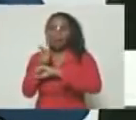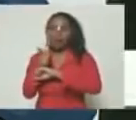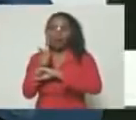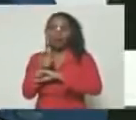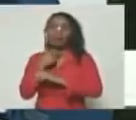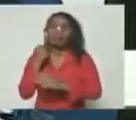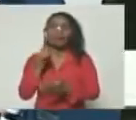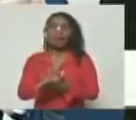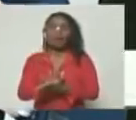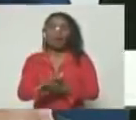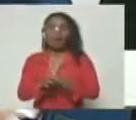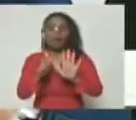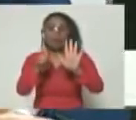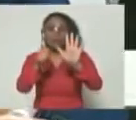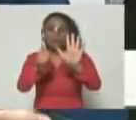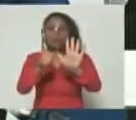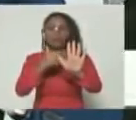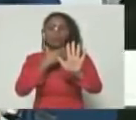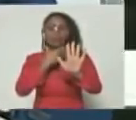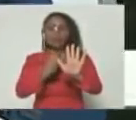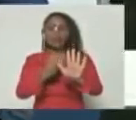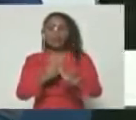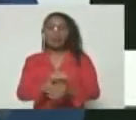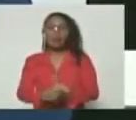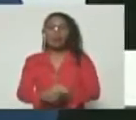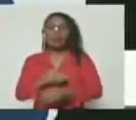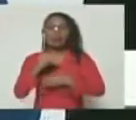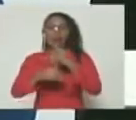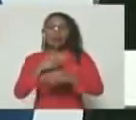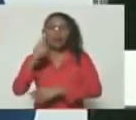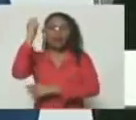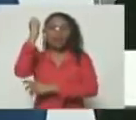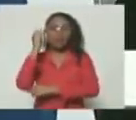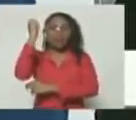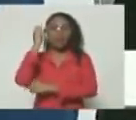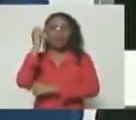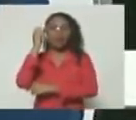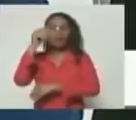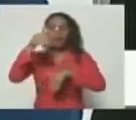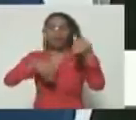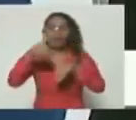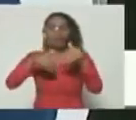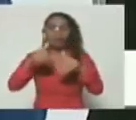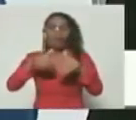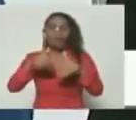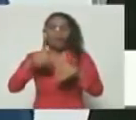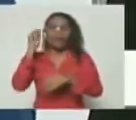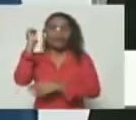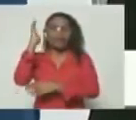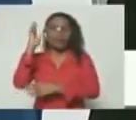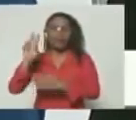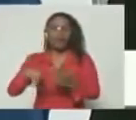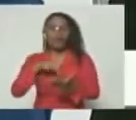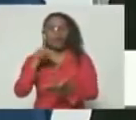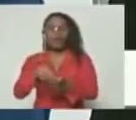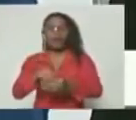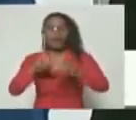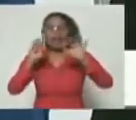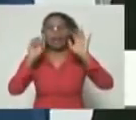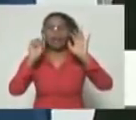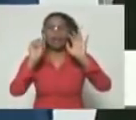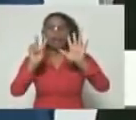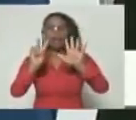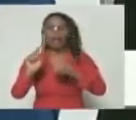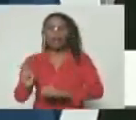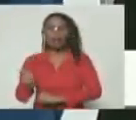El 6 de diciembre resulté diputado reelecto a la Asamblea Nacional. El 7 La